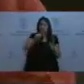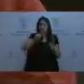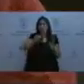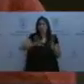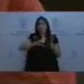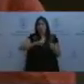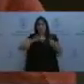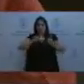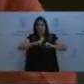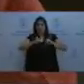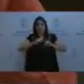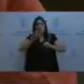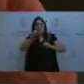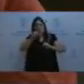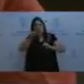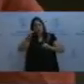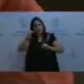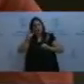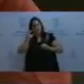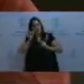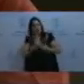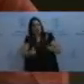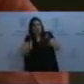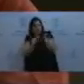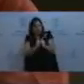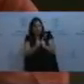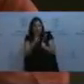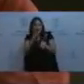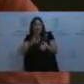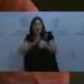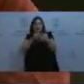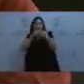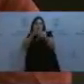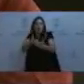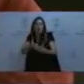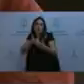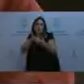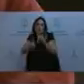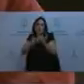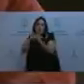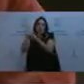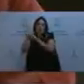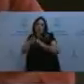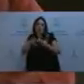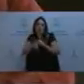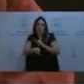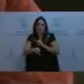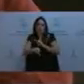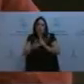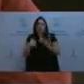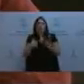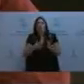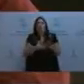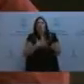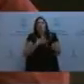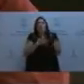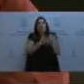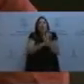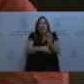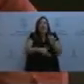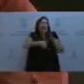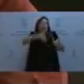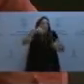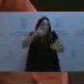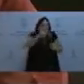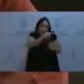tienen que ver con dependencia y que tienen que ver con la lucha contra la exclusión. Le puedo dar pinceladas de qué estamos haciendo en